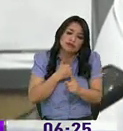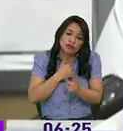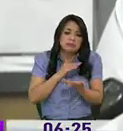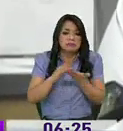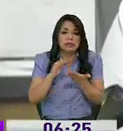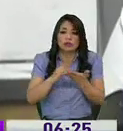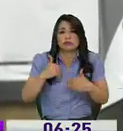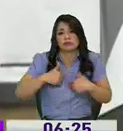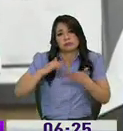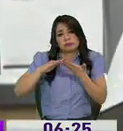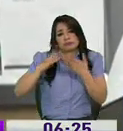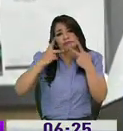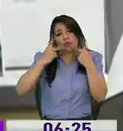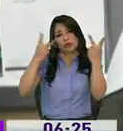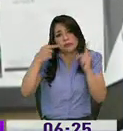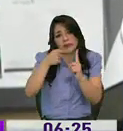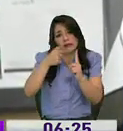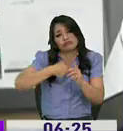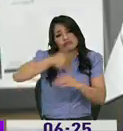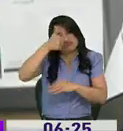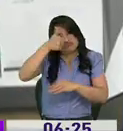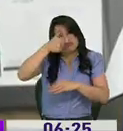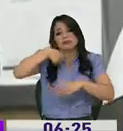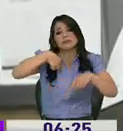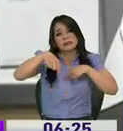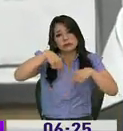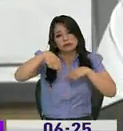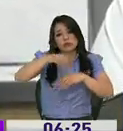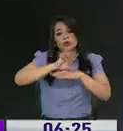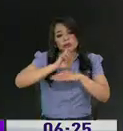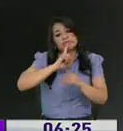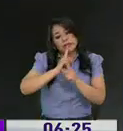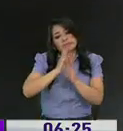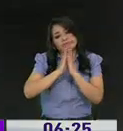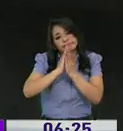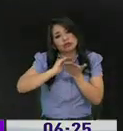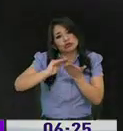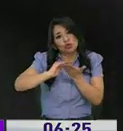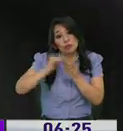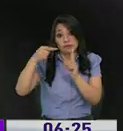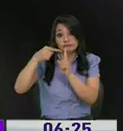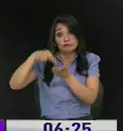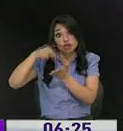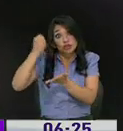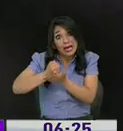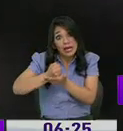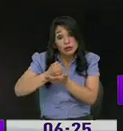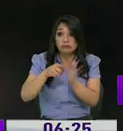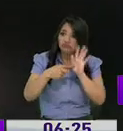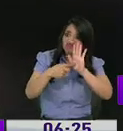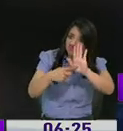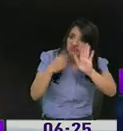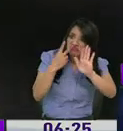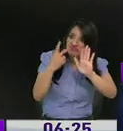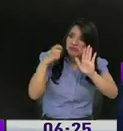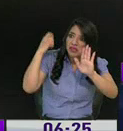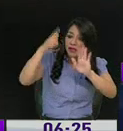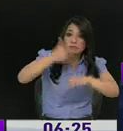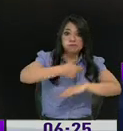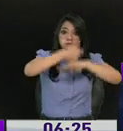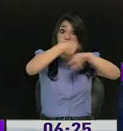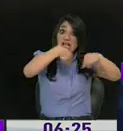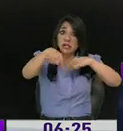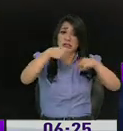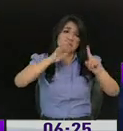las disculpas públicas a los señores miembros de la Comisión de Tránsito del Ecuador. El notario trascendió tras su agresión a un agente de la CTE,